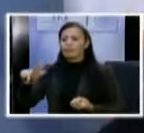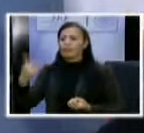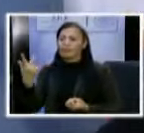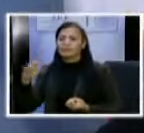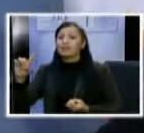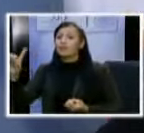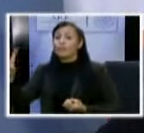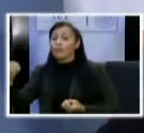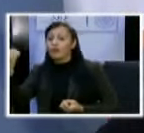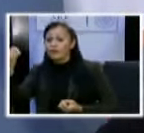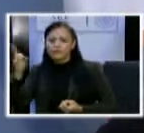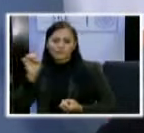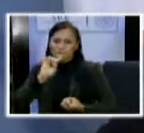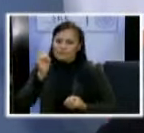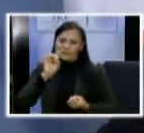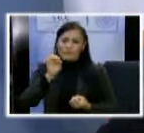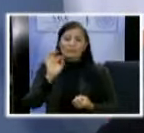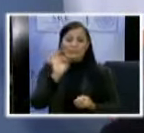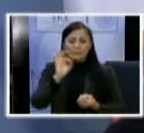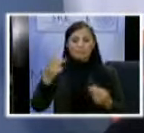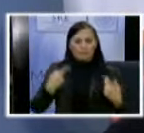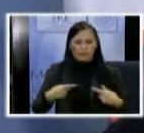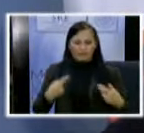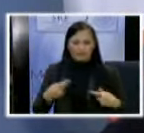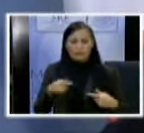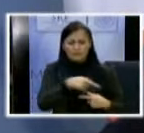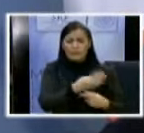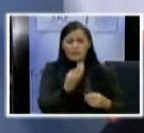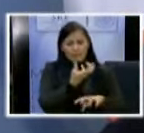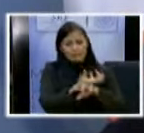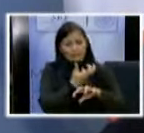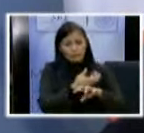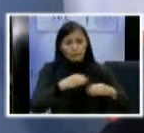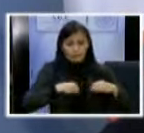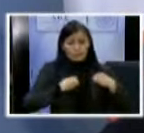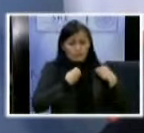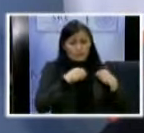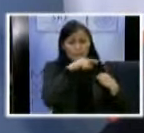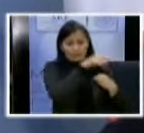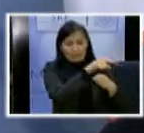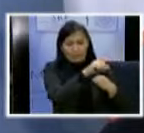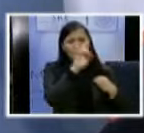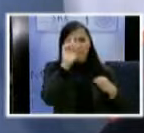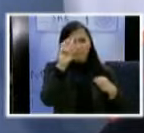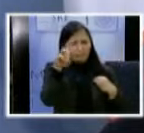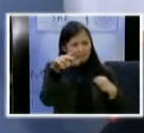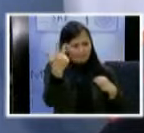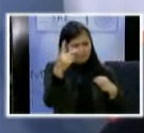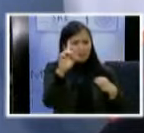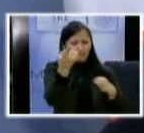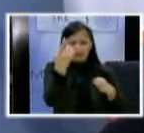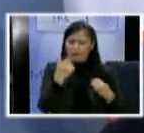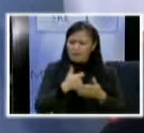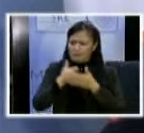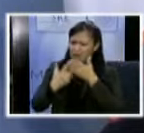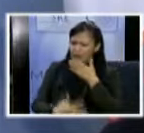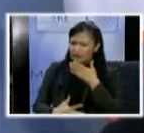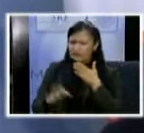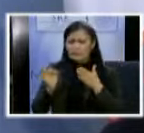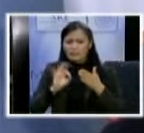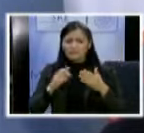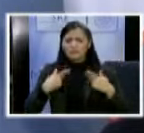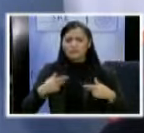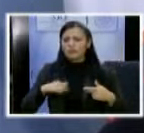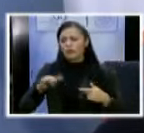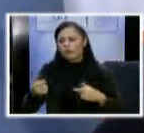$13 cobramos, que a los paisanos se les hace barato porque de otra manera tienen que andar pagando a una serie de gentes para que les puedan sacar